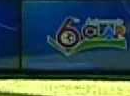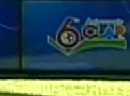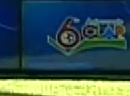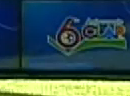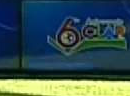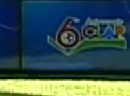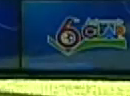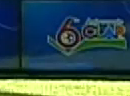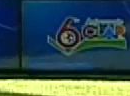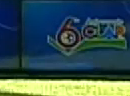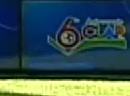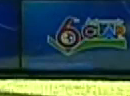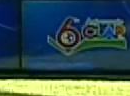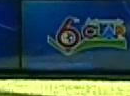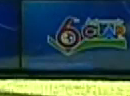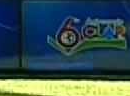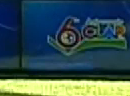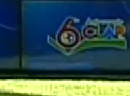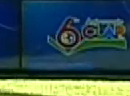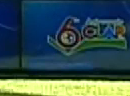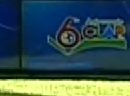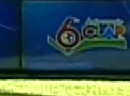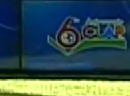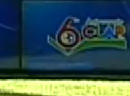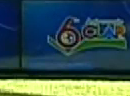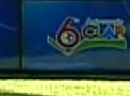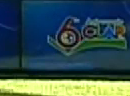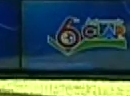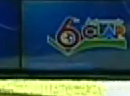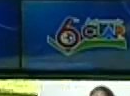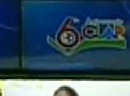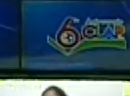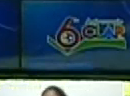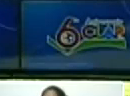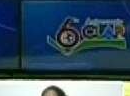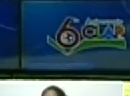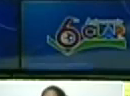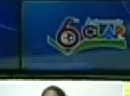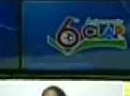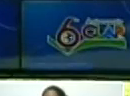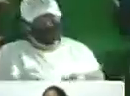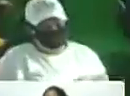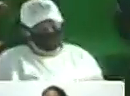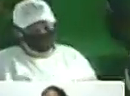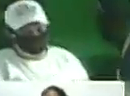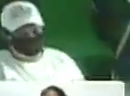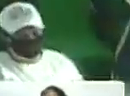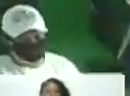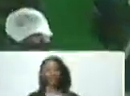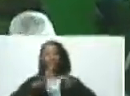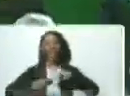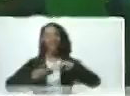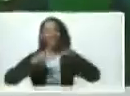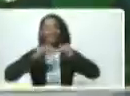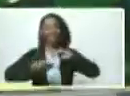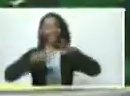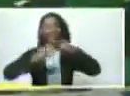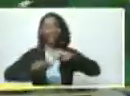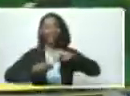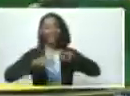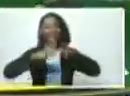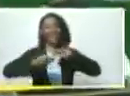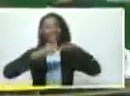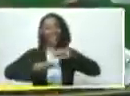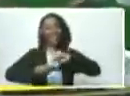clap, clap, clap, clap, clap, toma la tumbadora. Clap, clap, clap, clap, clap, clap, clap,